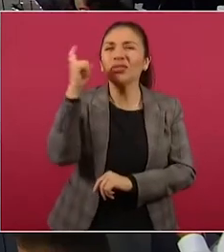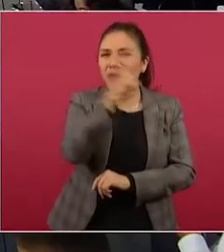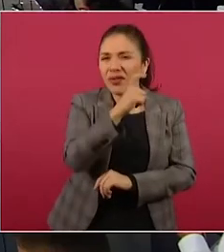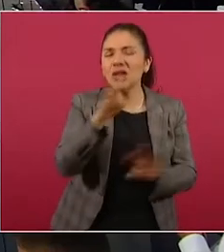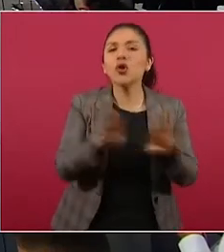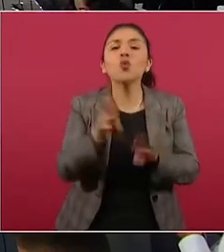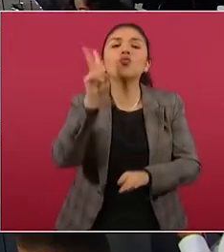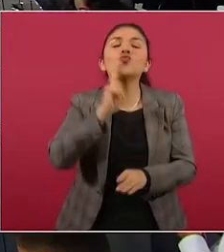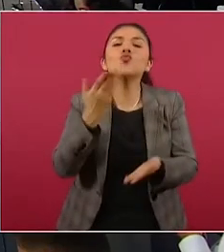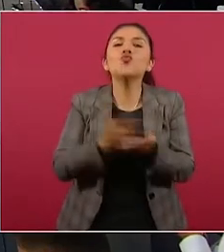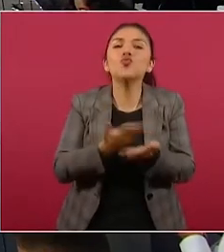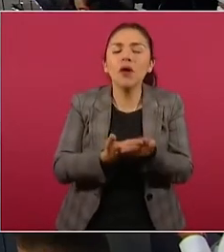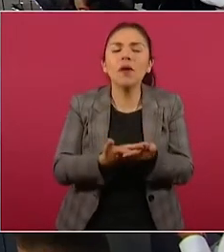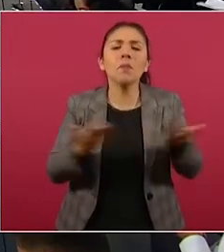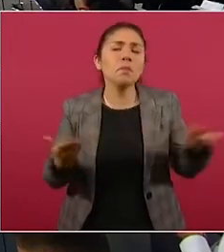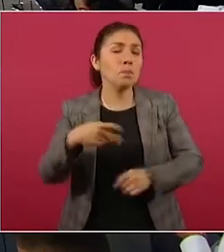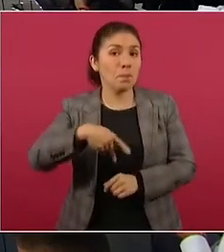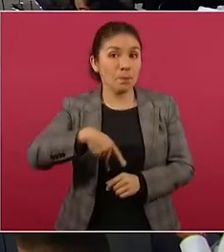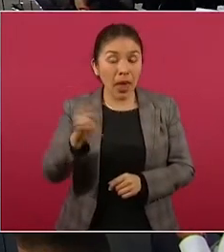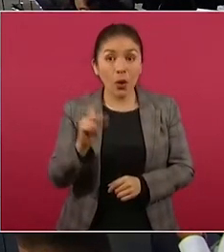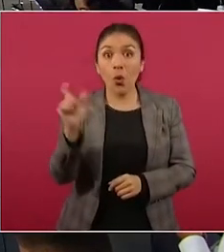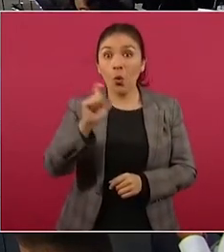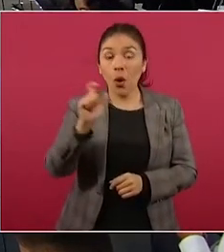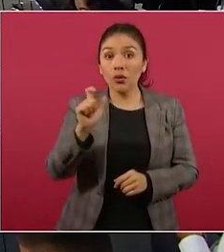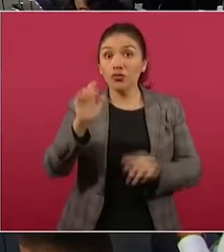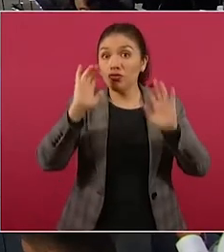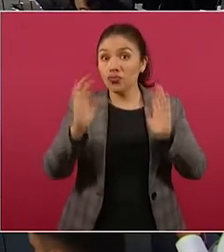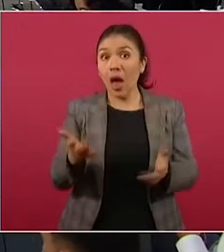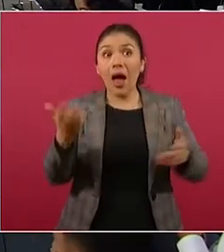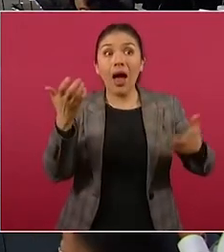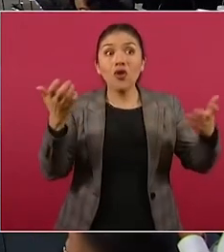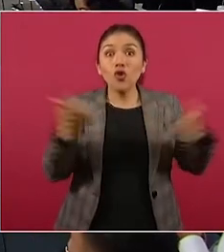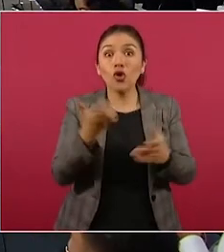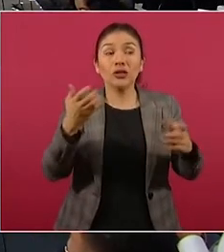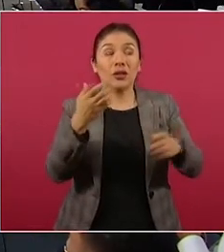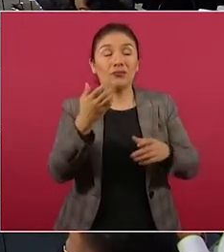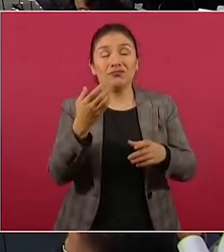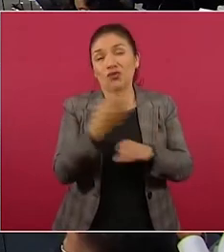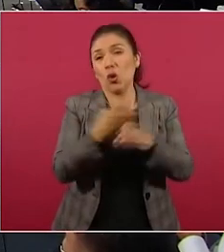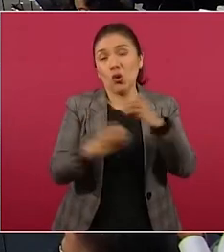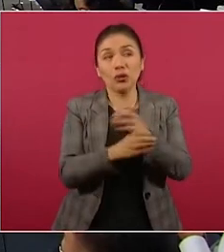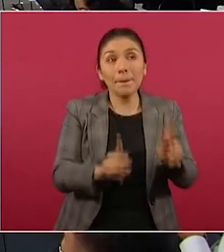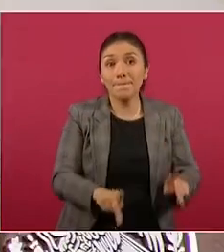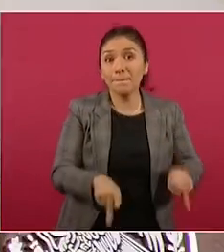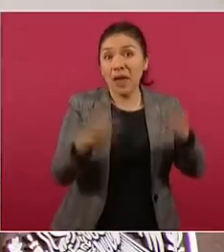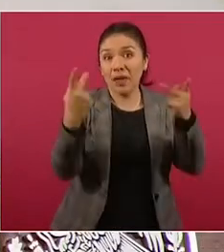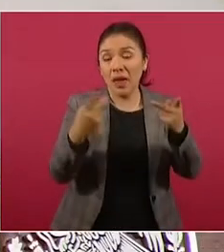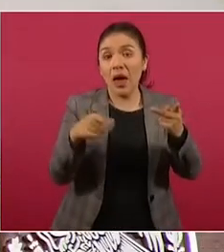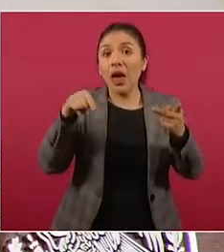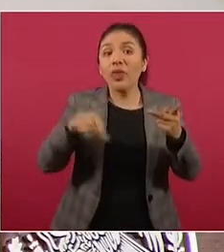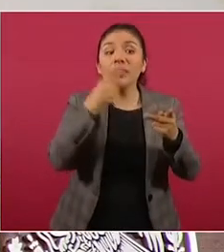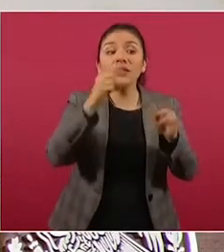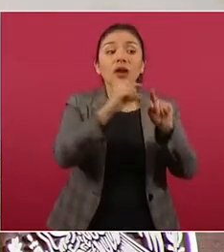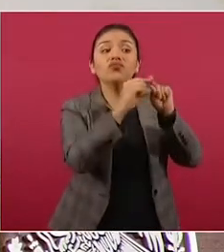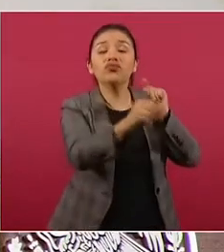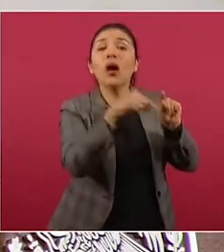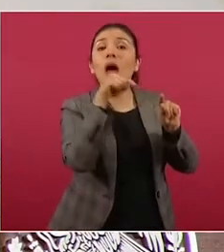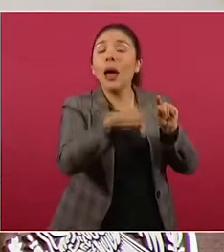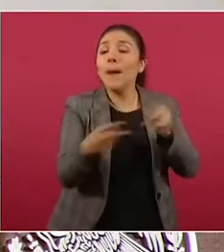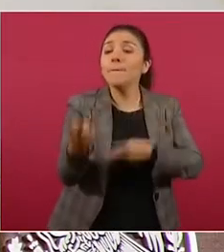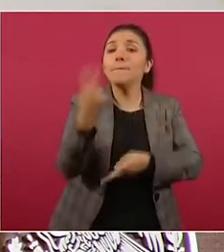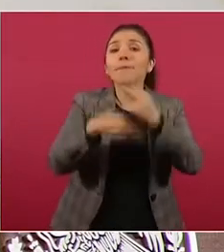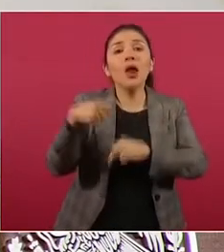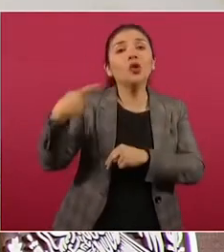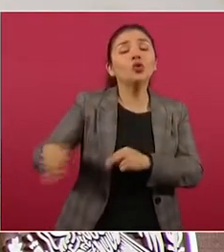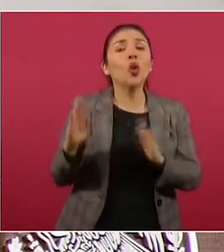de acreditar. Sin embargo, cuando ponen a la venta los objetos, dicen procedente de Teotihuacán. Entonces, ellos